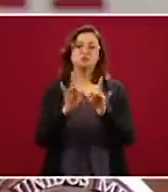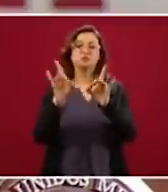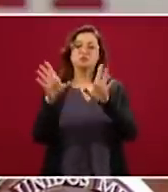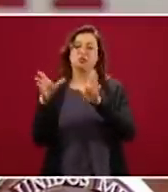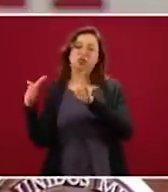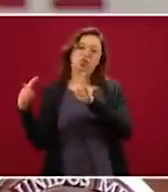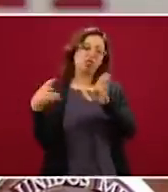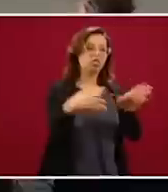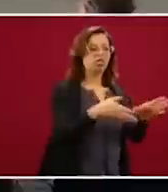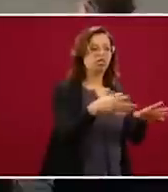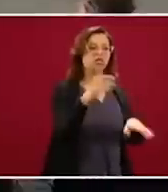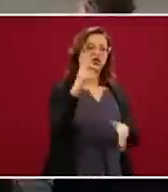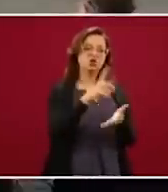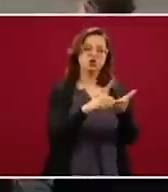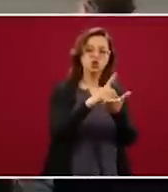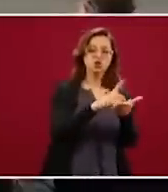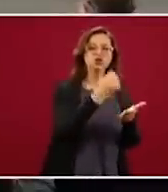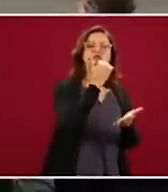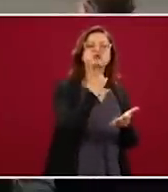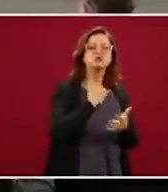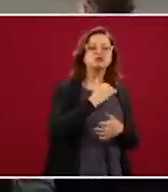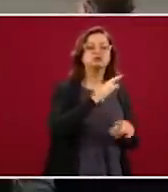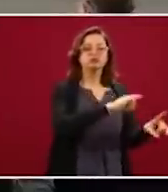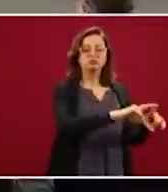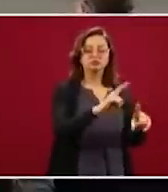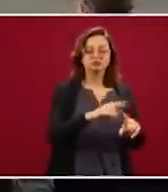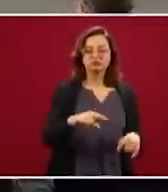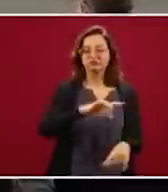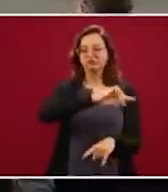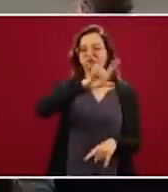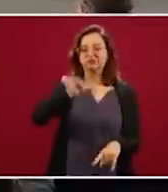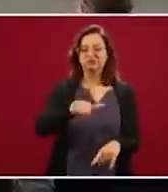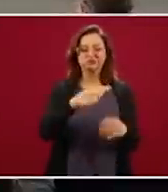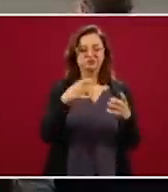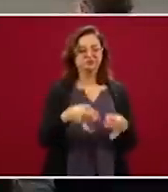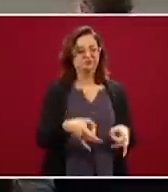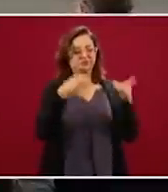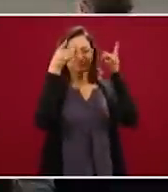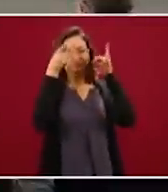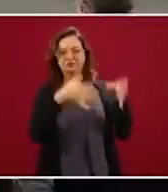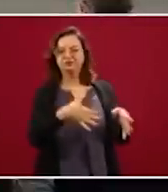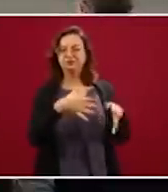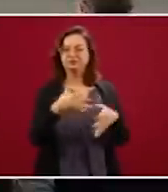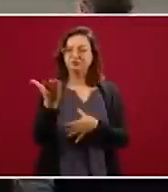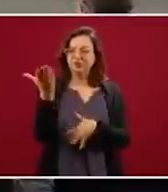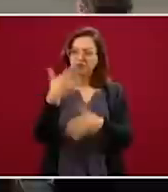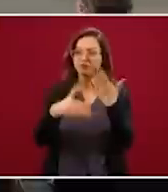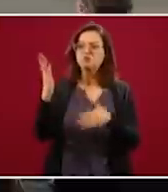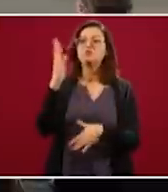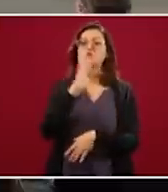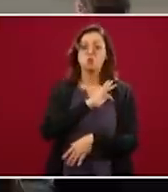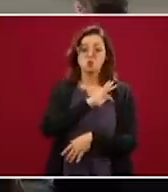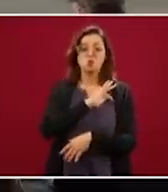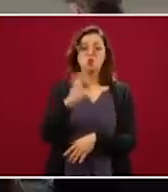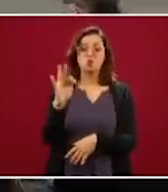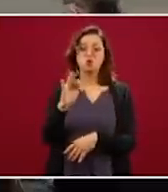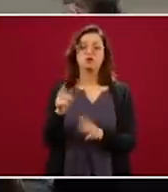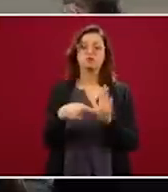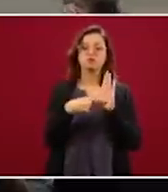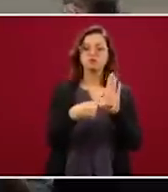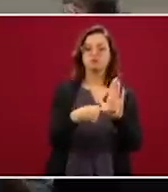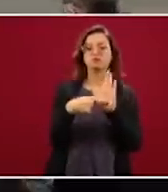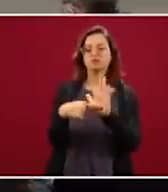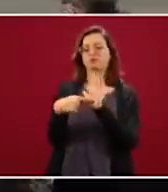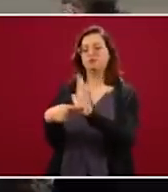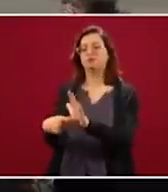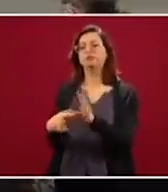uso y abuso de sustancias, de alcohol, etcétera, de drogas, ¿no? Entonces, él justo nos, desde ese espacio, desde ese lugar, nos habla o